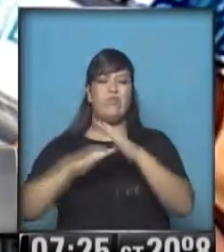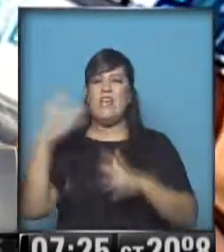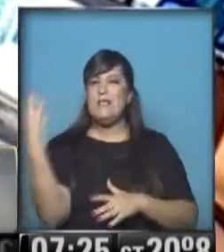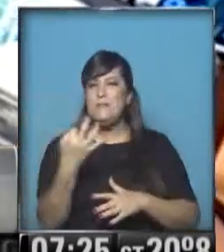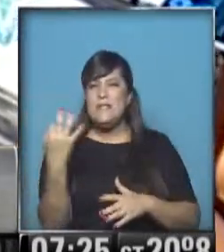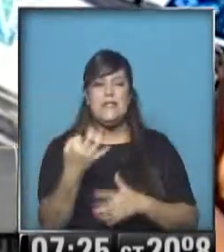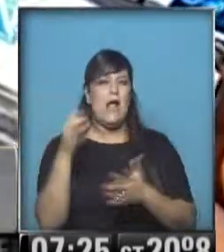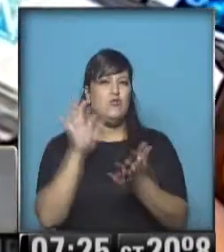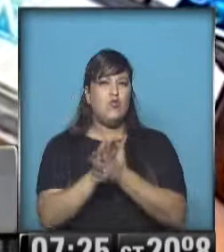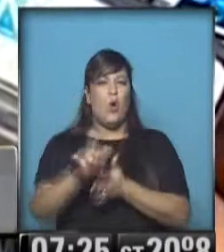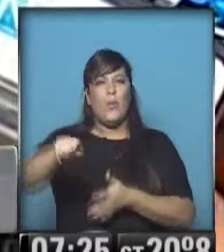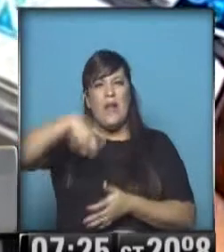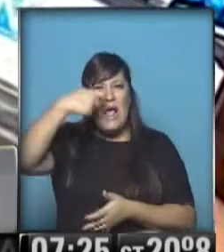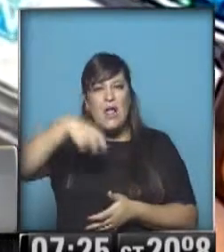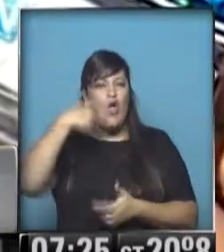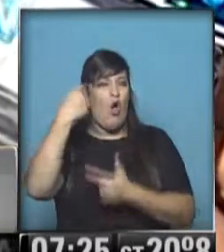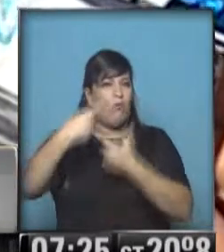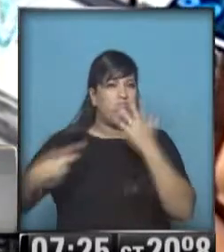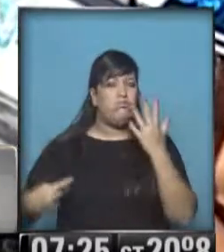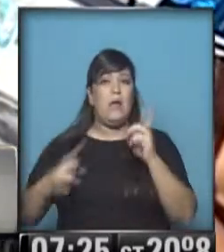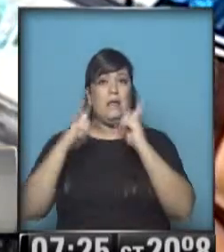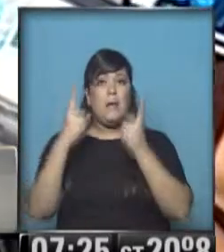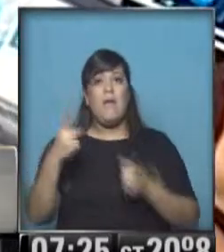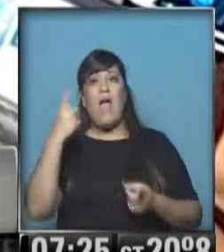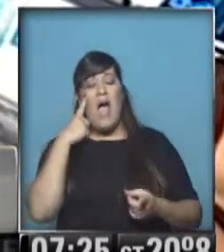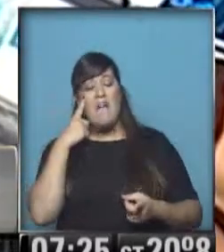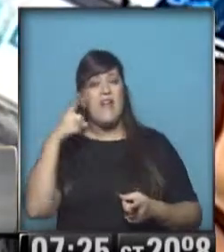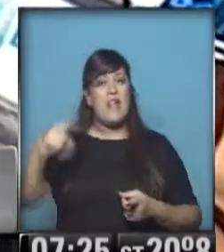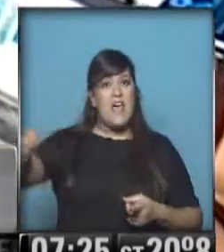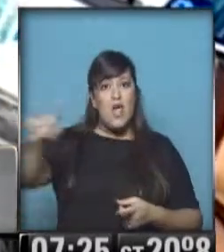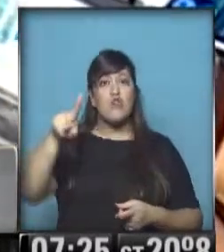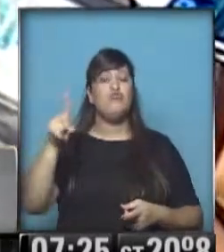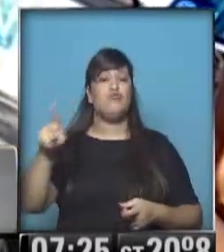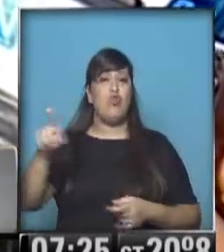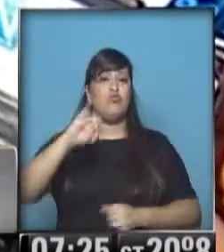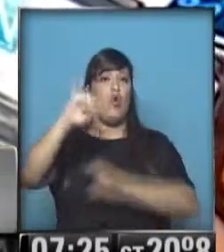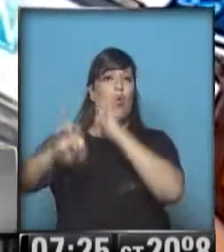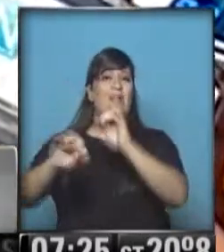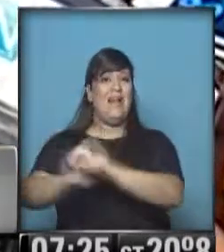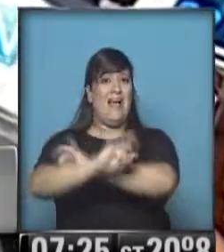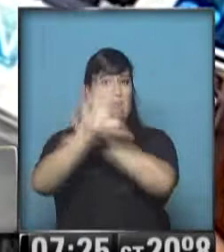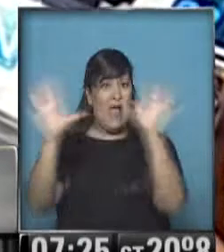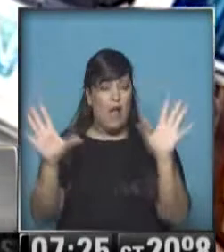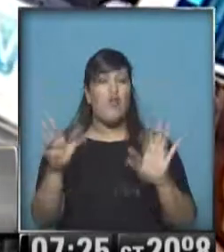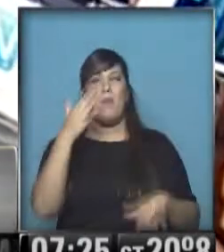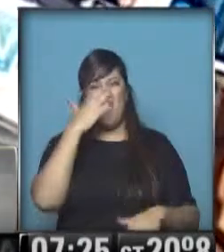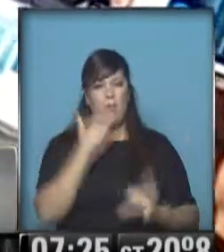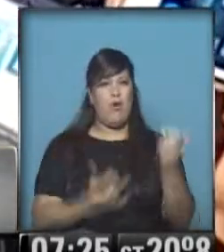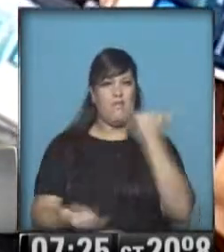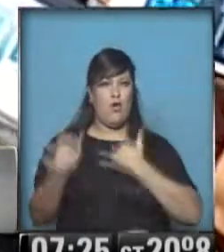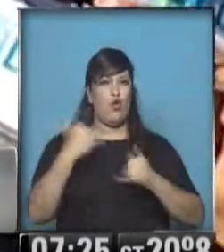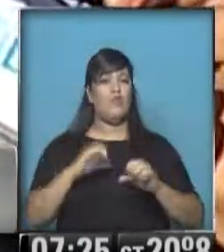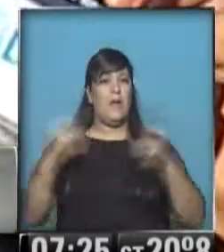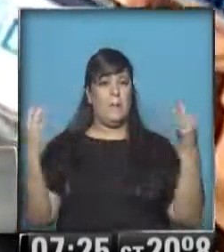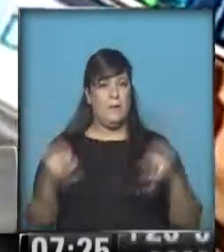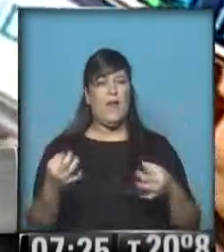homicidios, y habrá que esperar que ellos tengan una situación clara de lo sucedido y una visión de lo que se conoce en ese ámbito de ese barrio, ¿no?